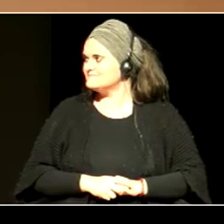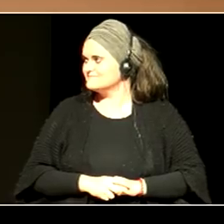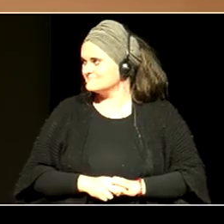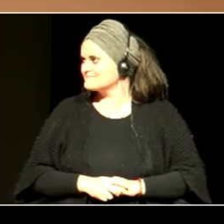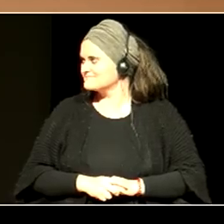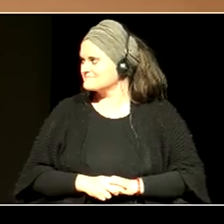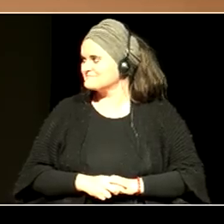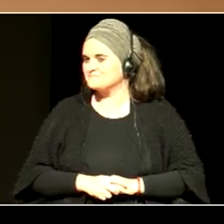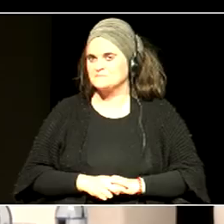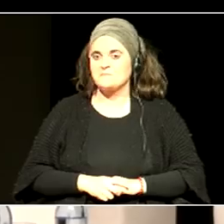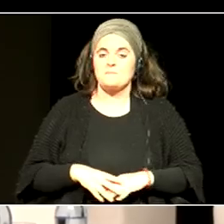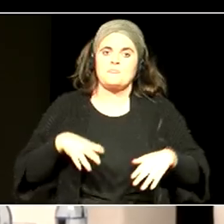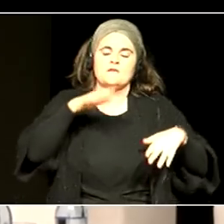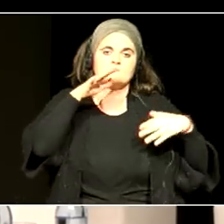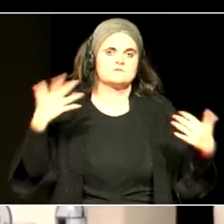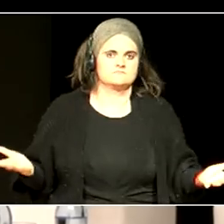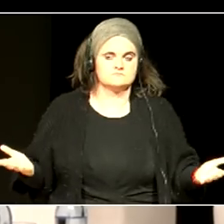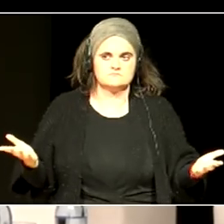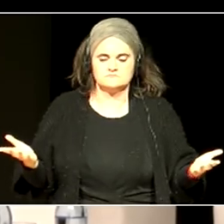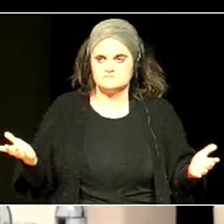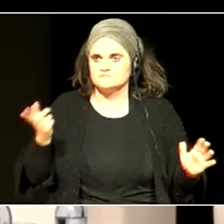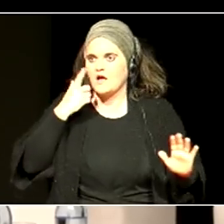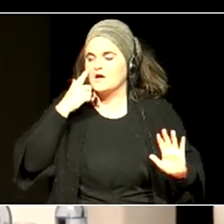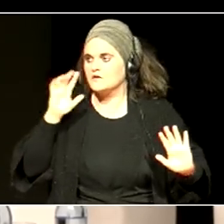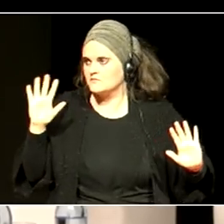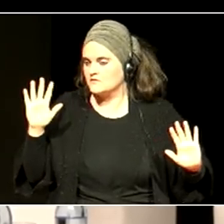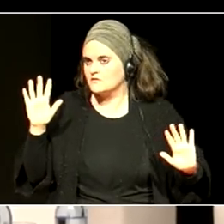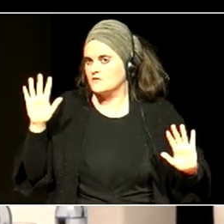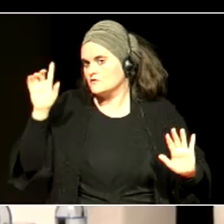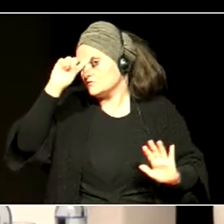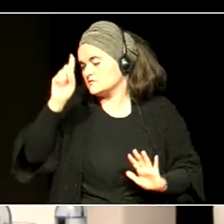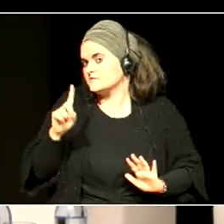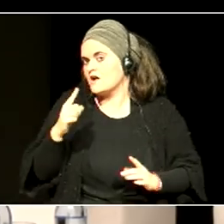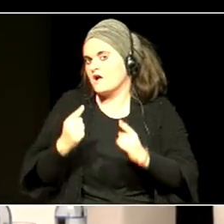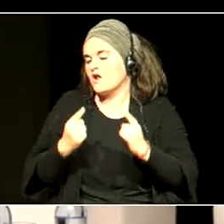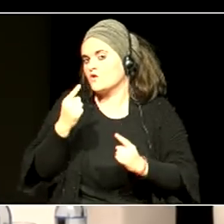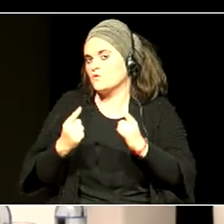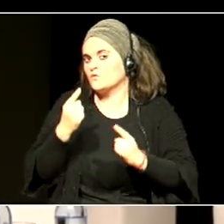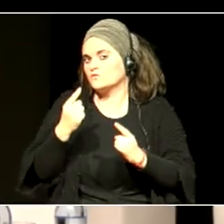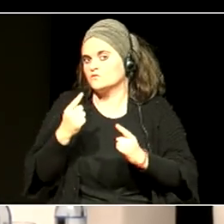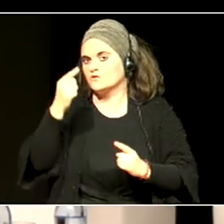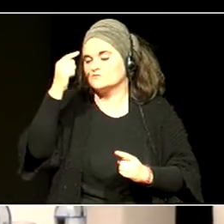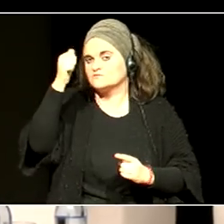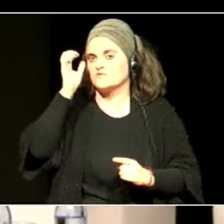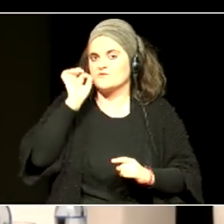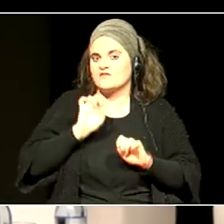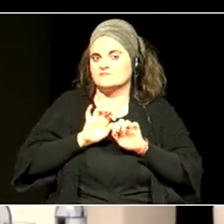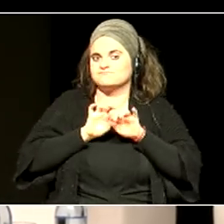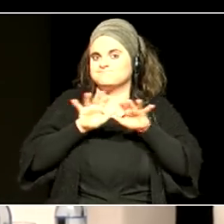coeducación porque igual está aquí yo os aviso algunos sitios no está llegando nada